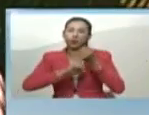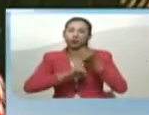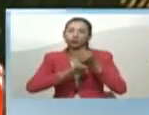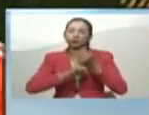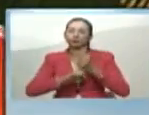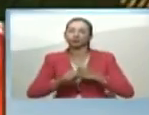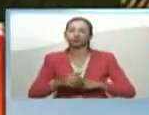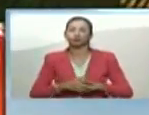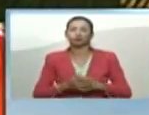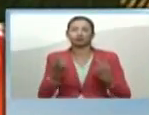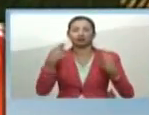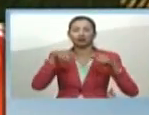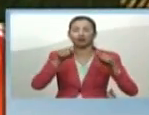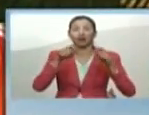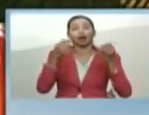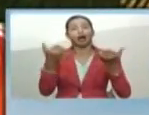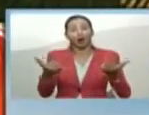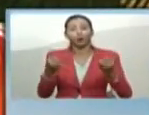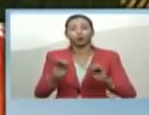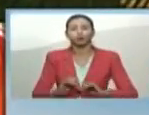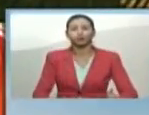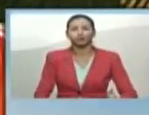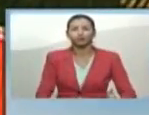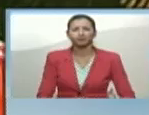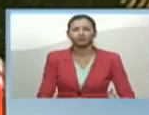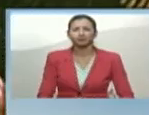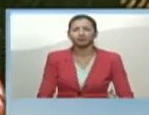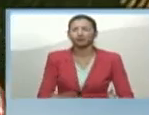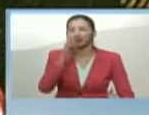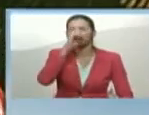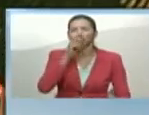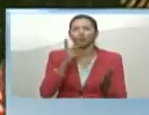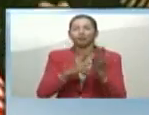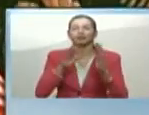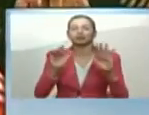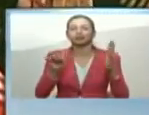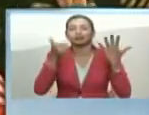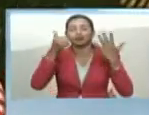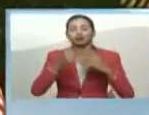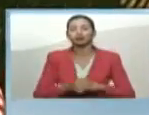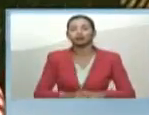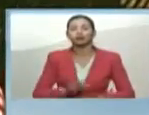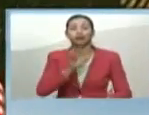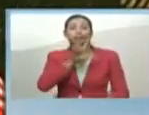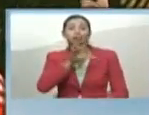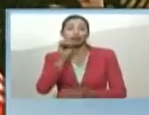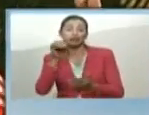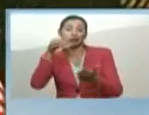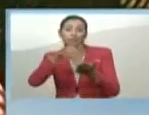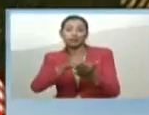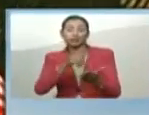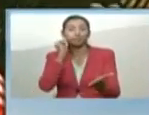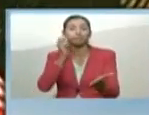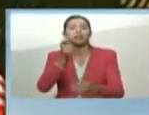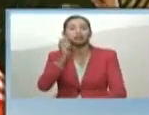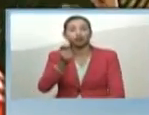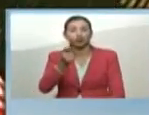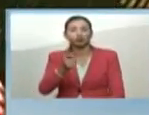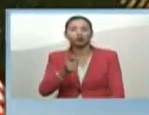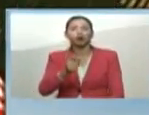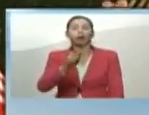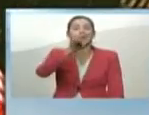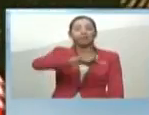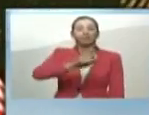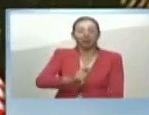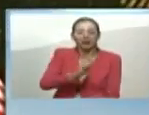plantearnos por lo menos ahora en el 2016 por lo menos 30.000 pensiones para compatriotas con alguna